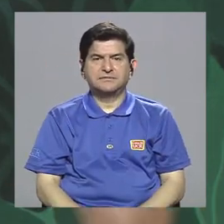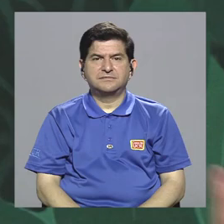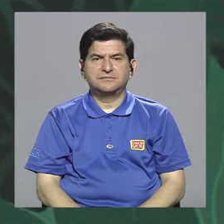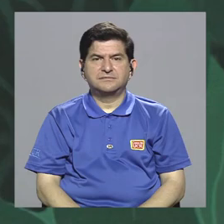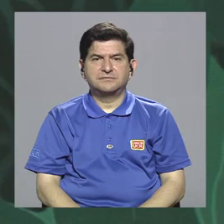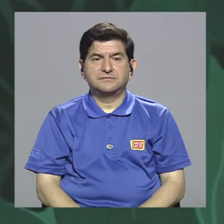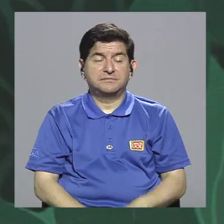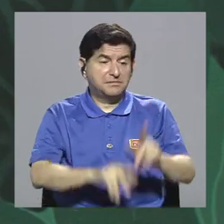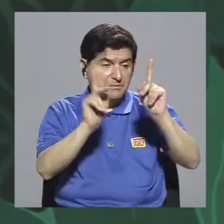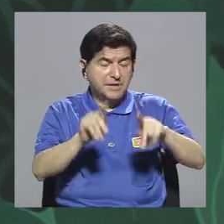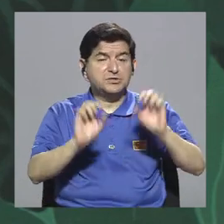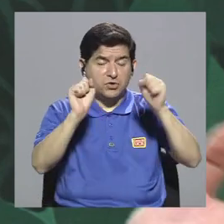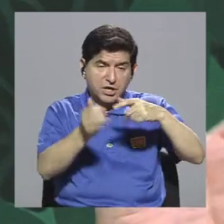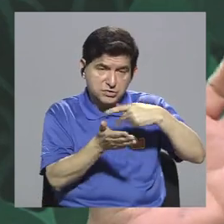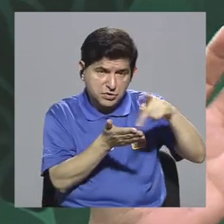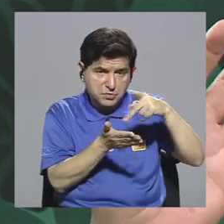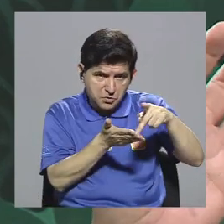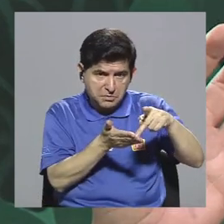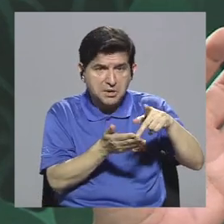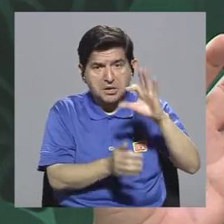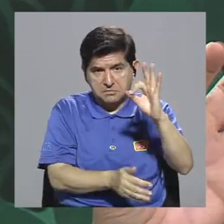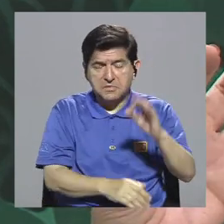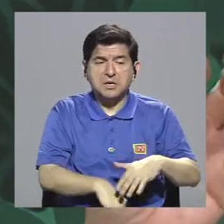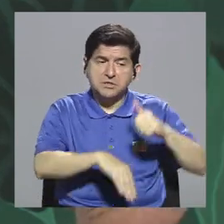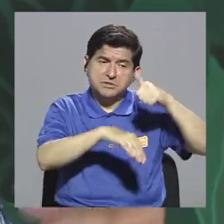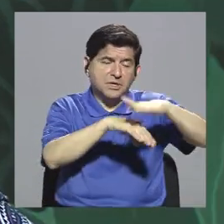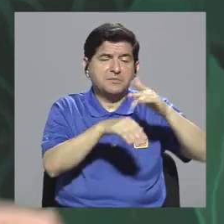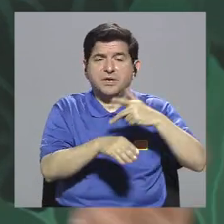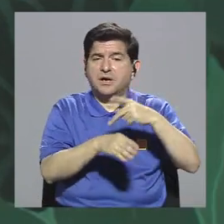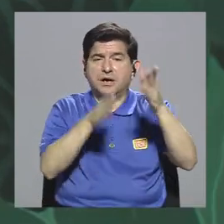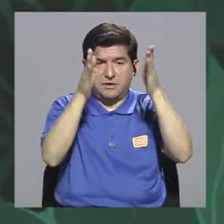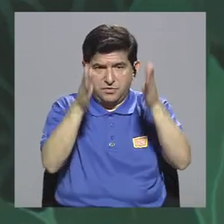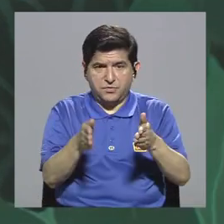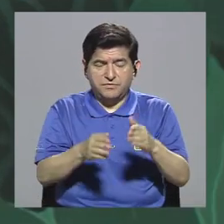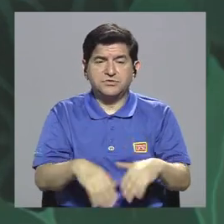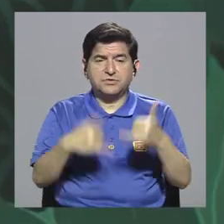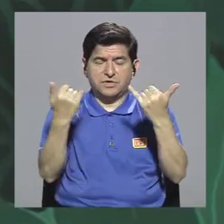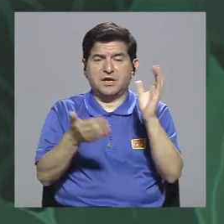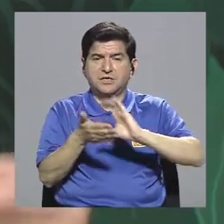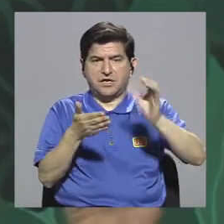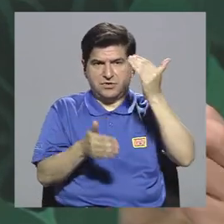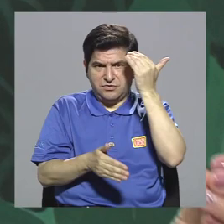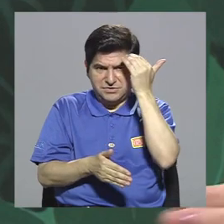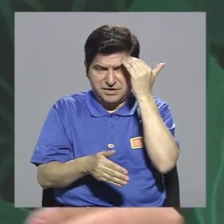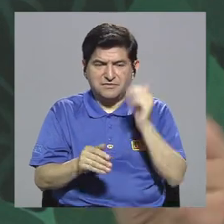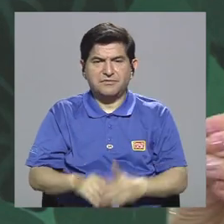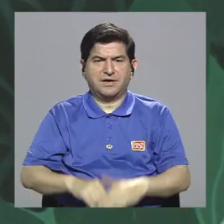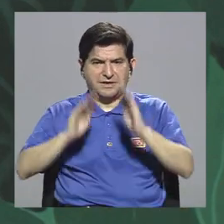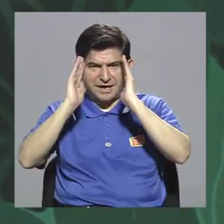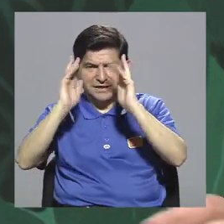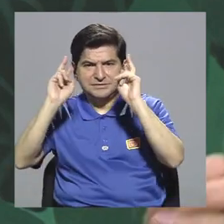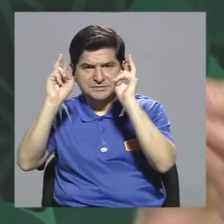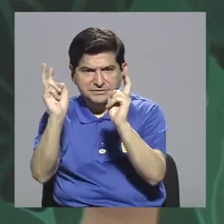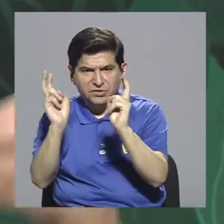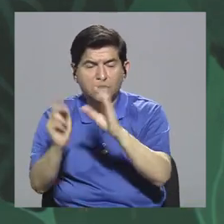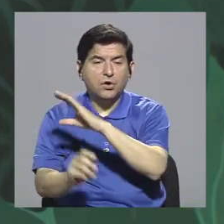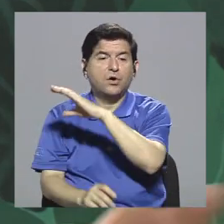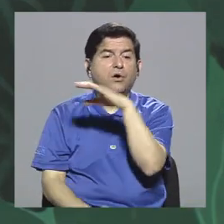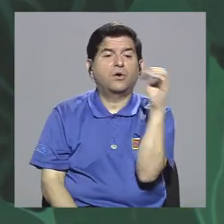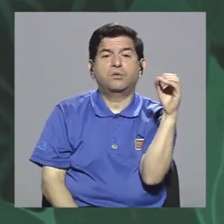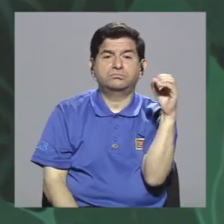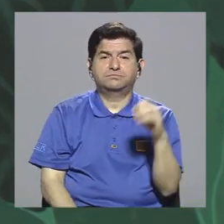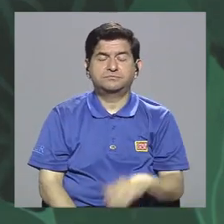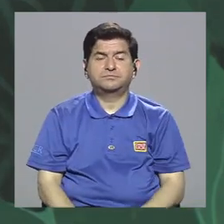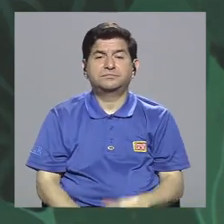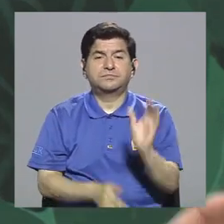a profesionales, que si es gente que puede pagar la consulta, uh-huh. ¿verdad? Entonces referirlo a profesionales que ya el colegio